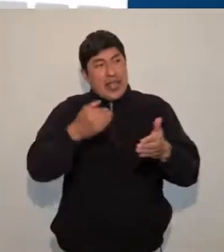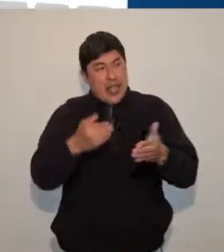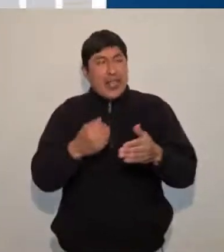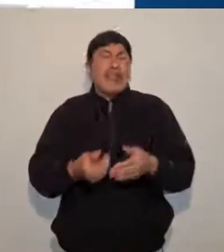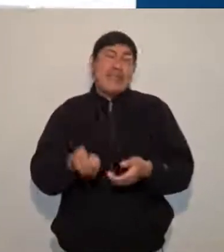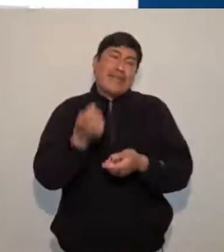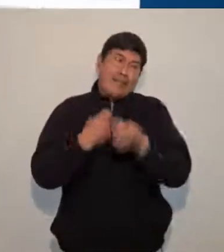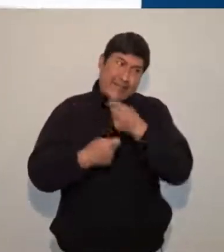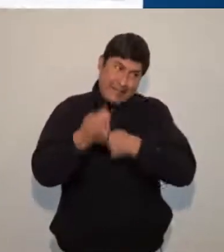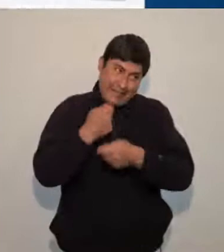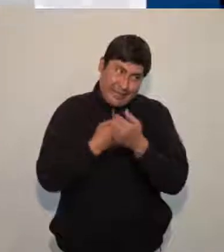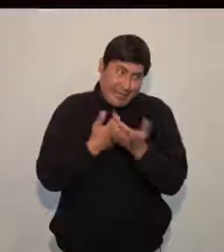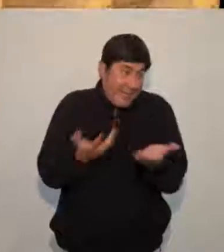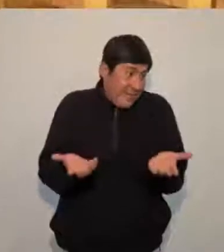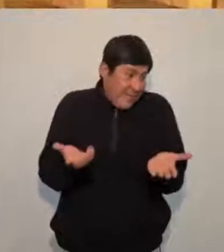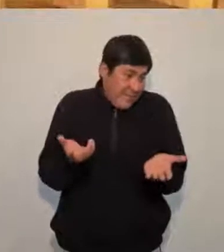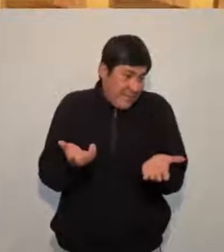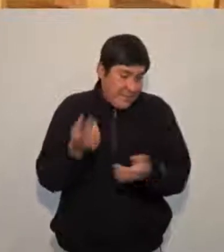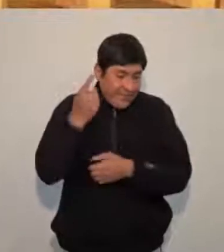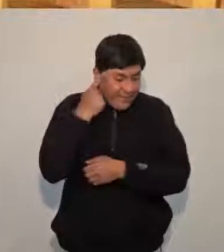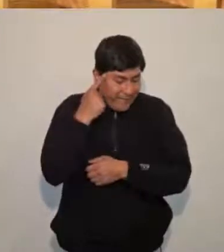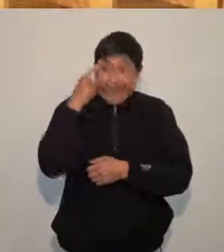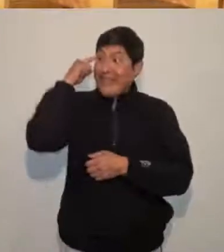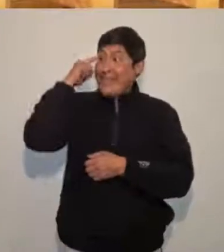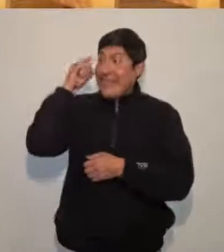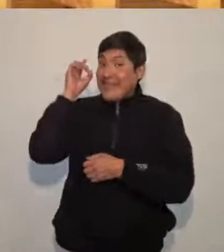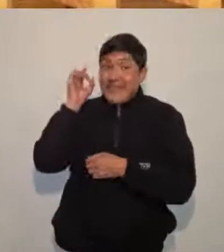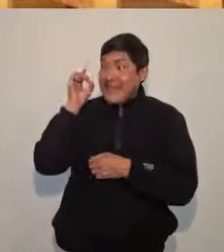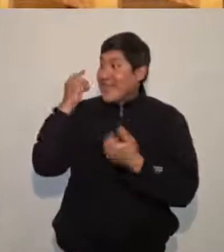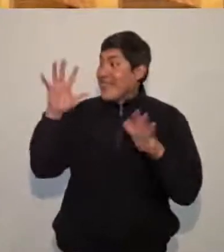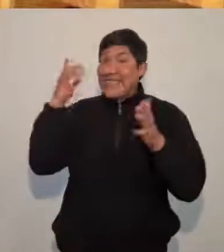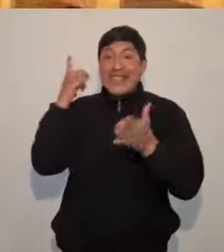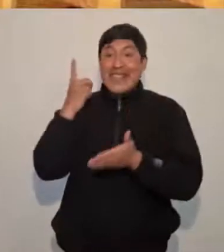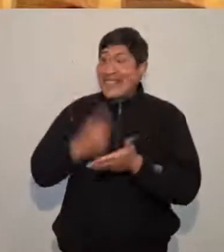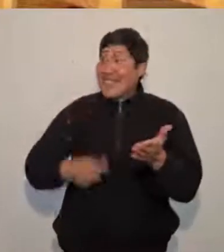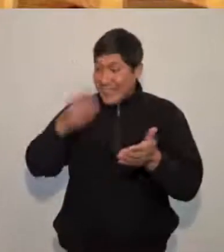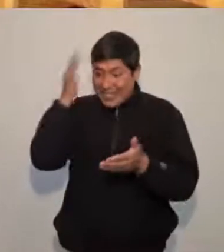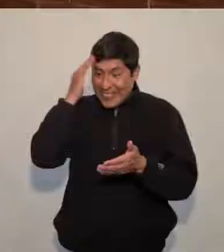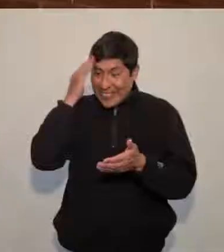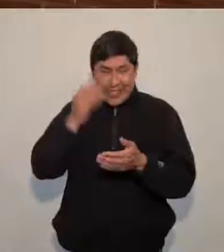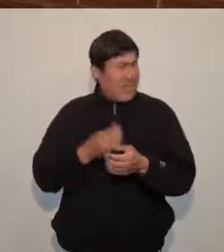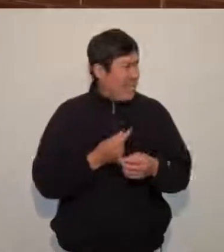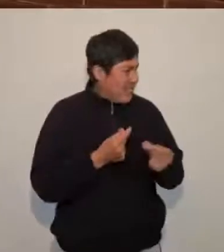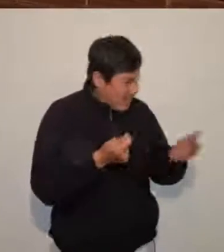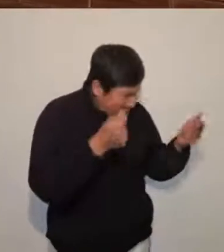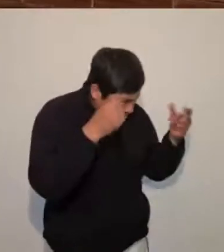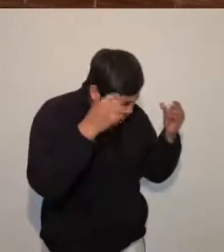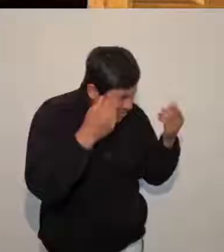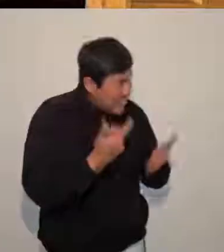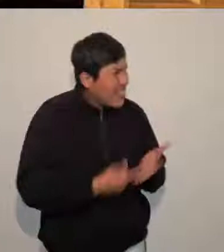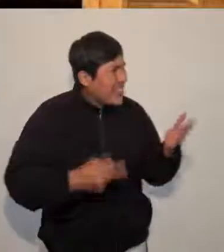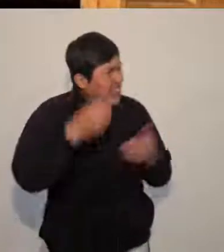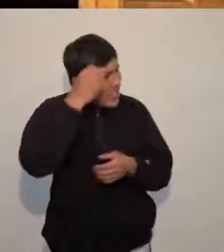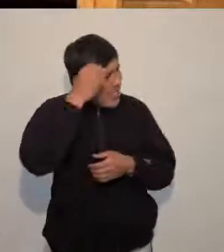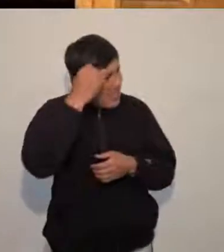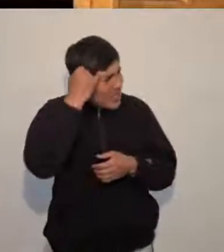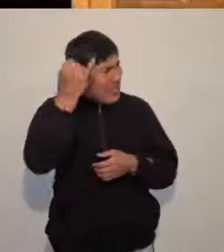de que le dé ganancia. Ya sé. Ya sé en qué voy a invertir mi platita. ¿Tan rápido, profe?